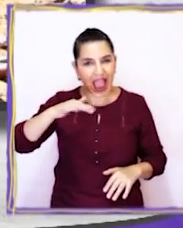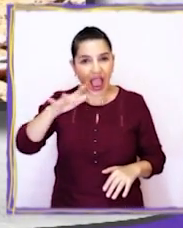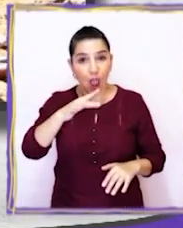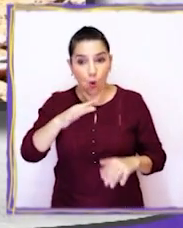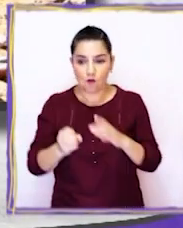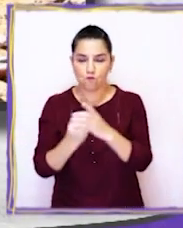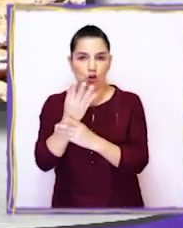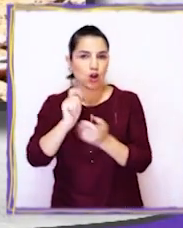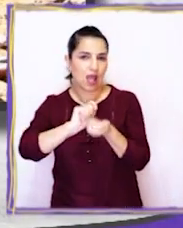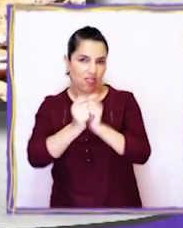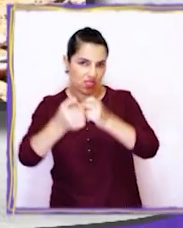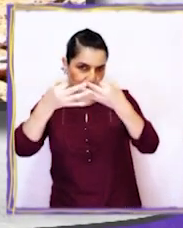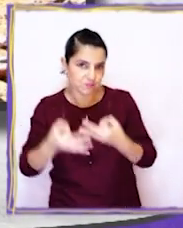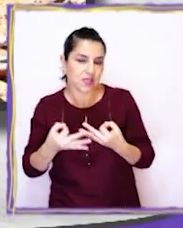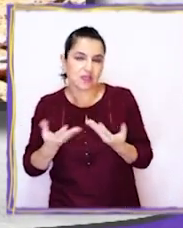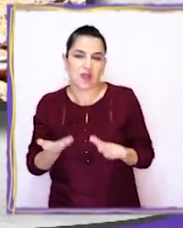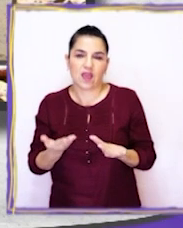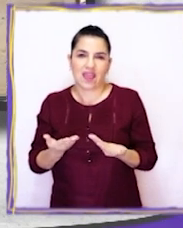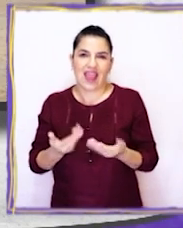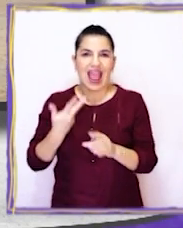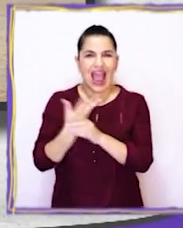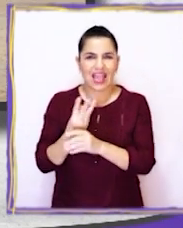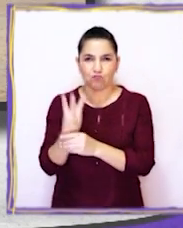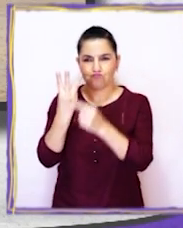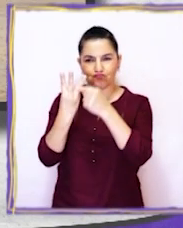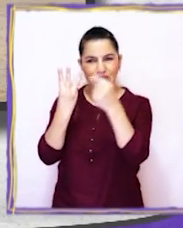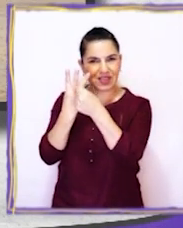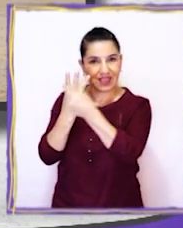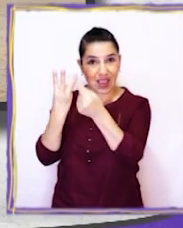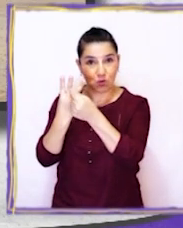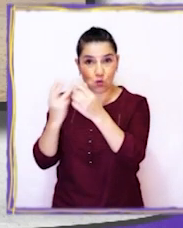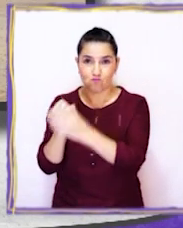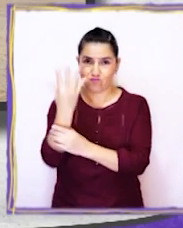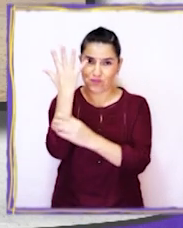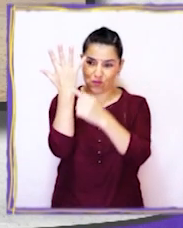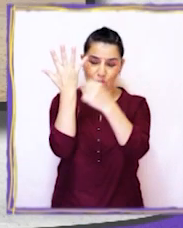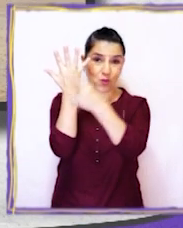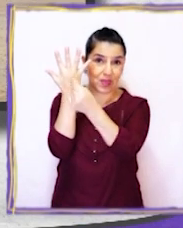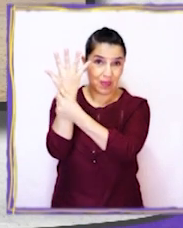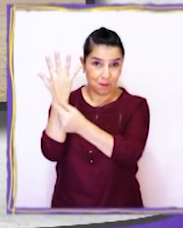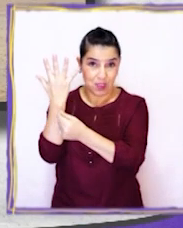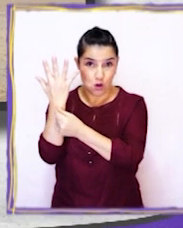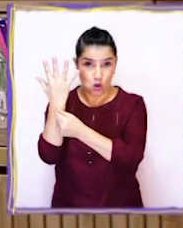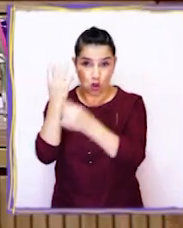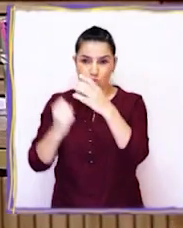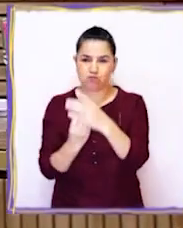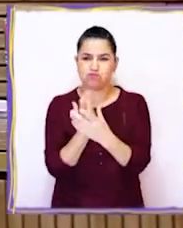una flora adaptada para la situación. Por ende, hay muchos cactus, espinos y algarrobos.